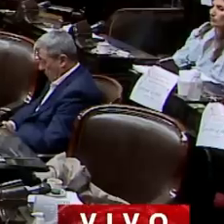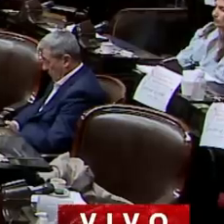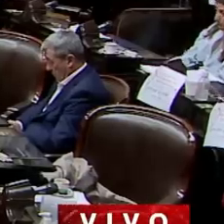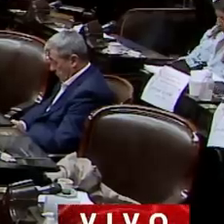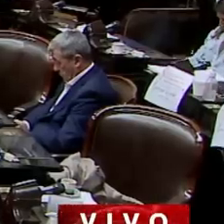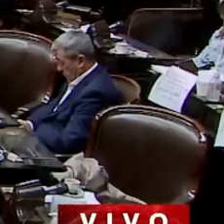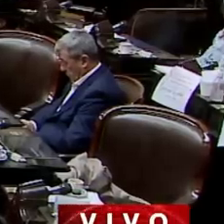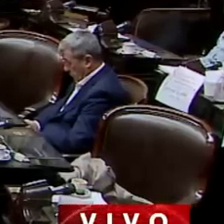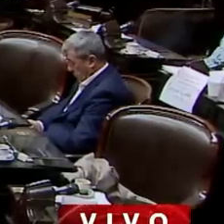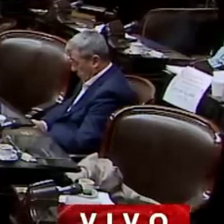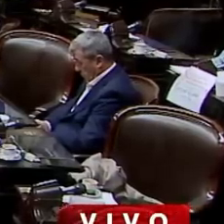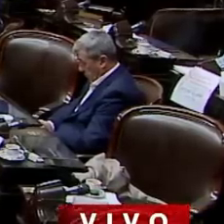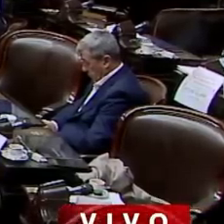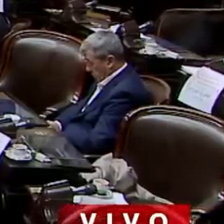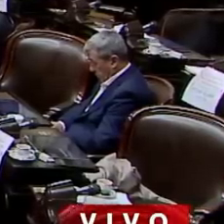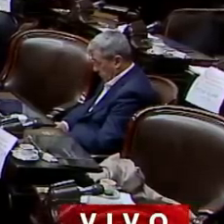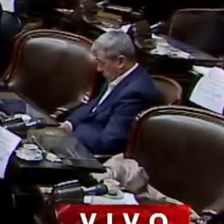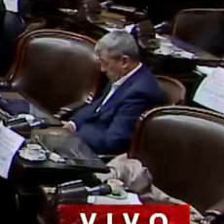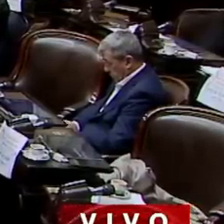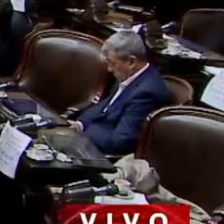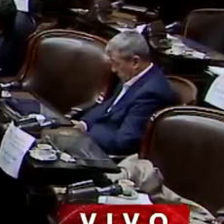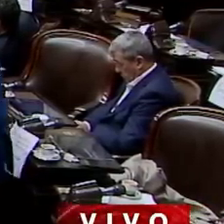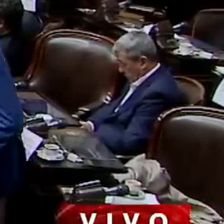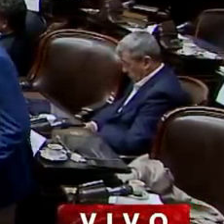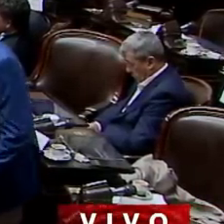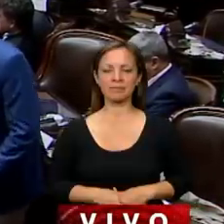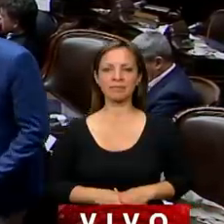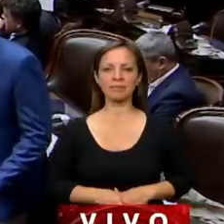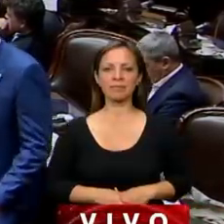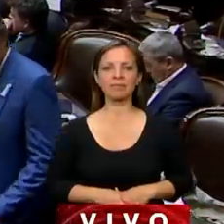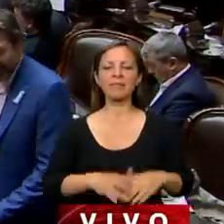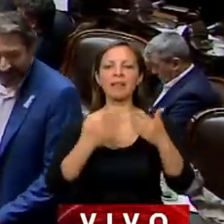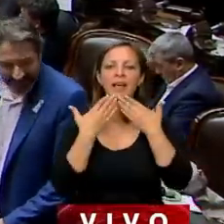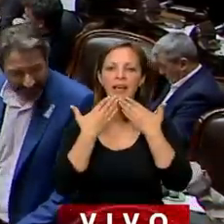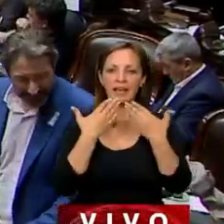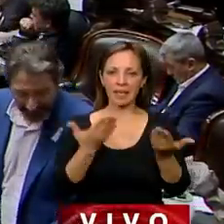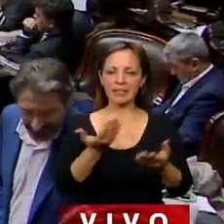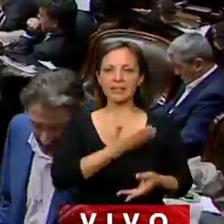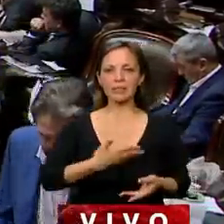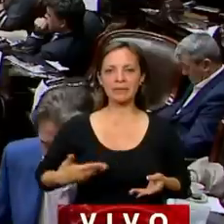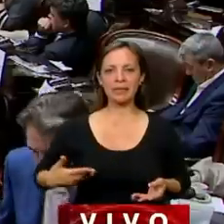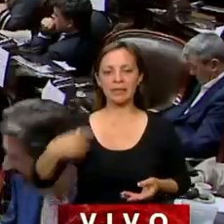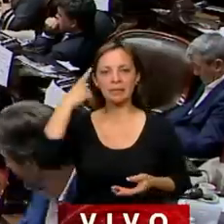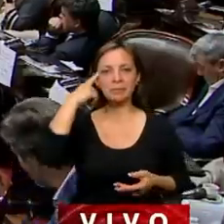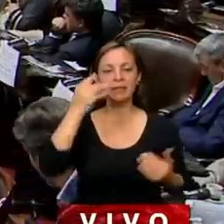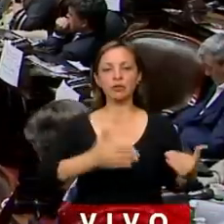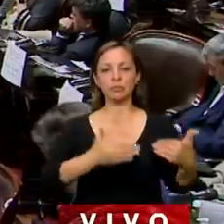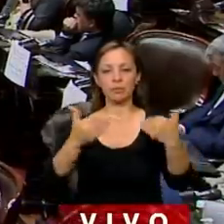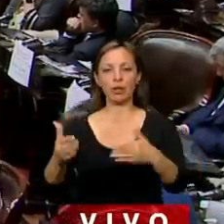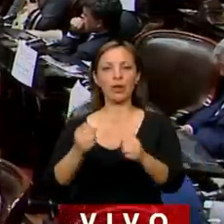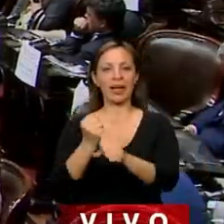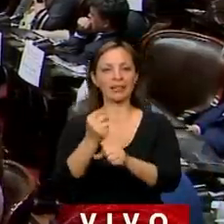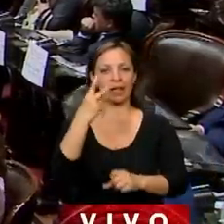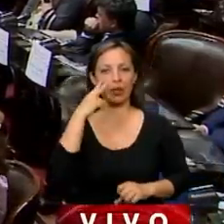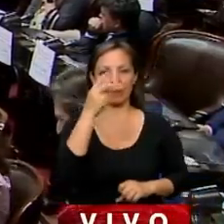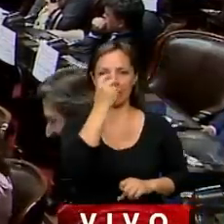Gracias, presidenta. Creo realmente que la prórroga hasta fin del 2023 del Programa